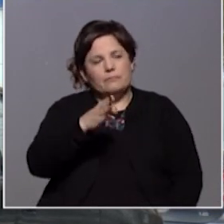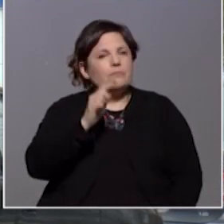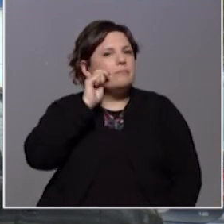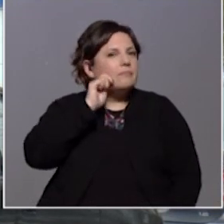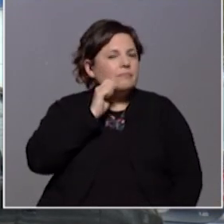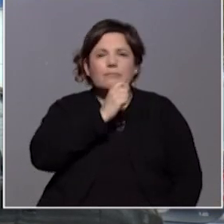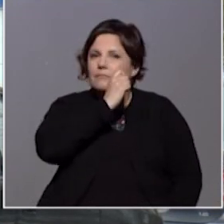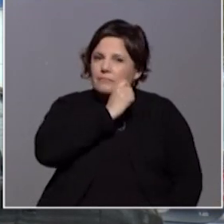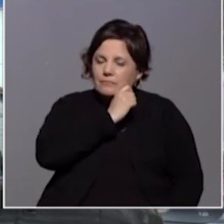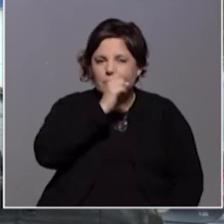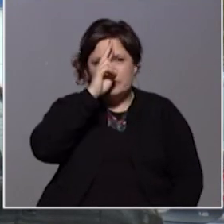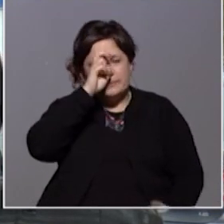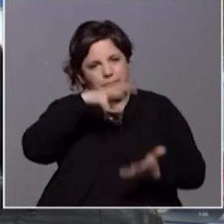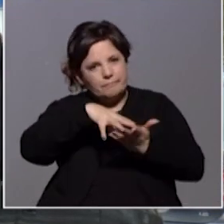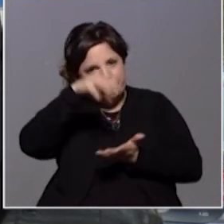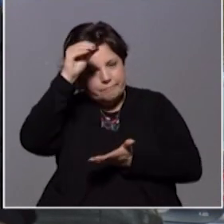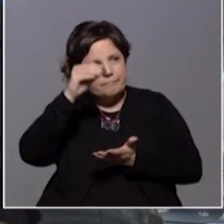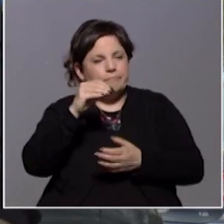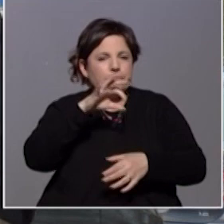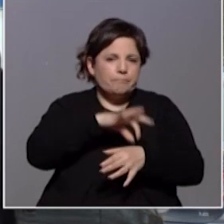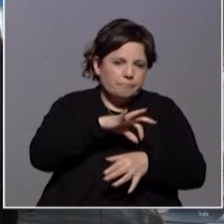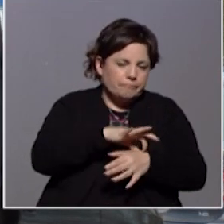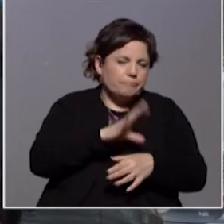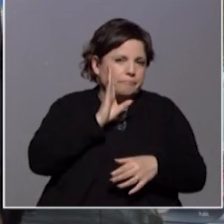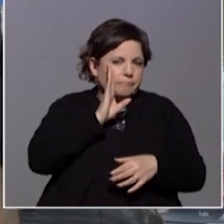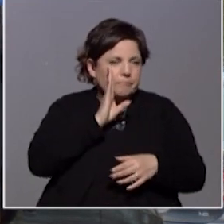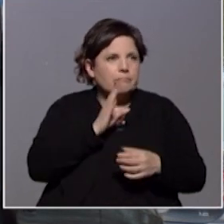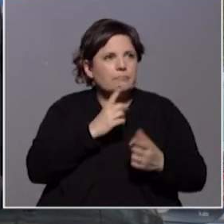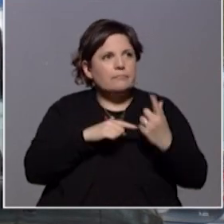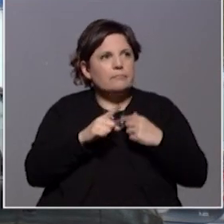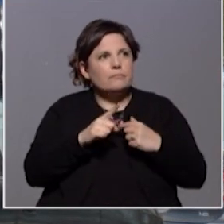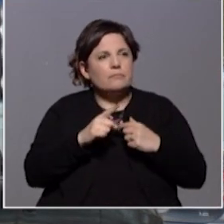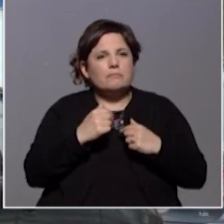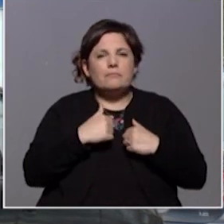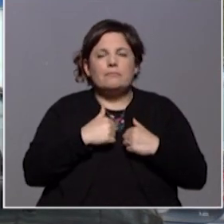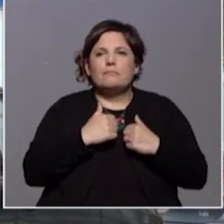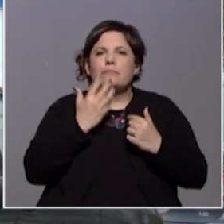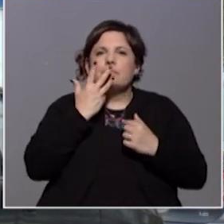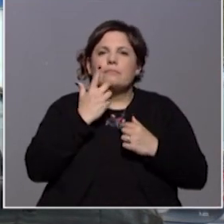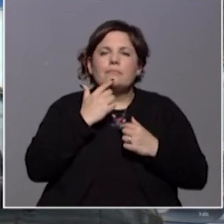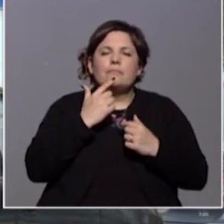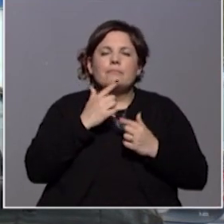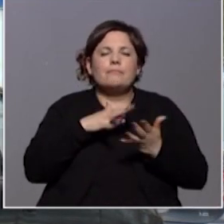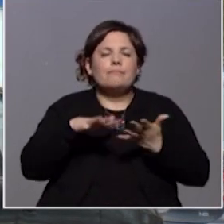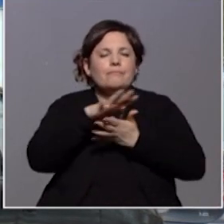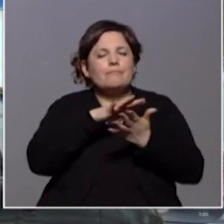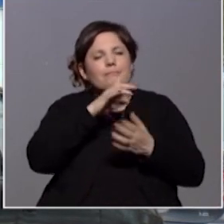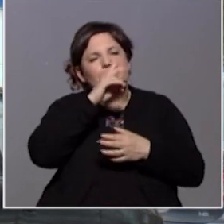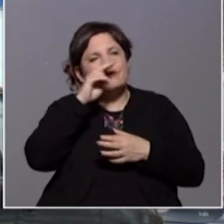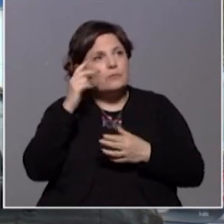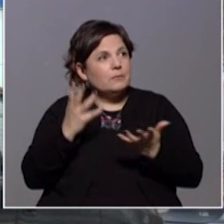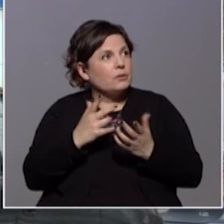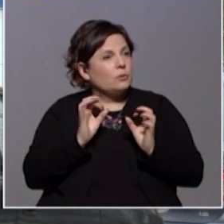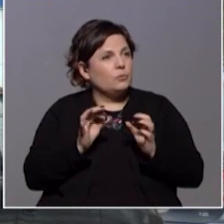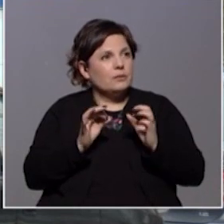muelitas acá al hospital, o a veces venía el médico, mi mamá me traía, y bueno, era para mí un deleite todo este lugar, sentir el aroma, como se puede sentir